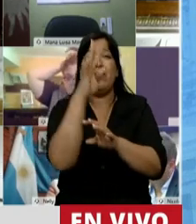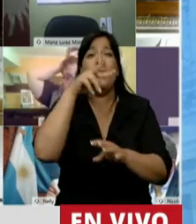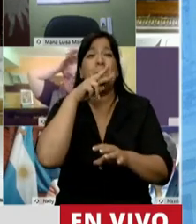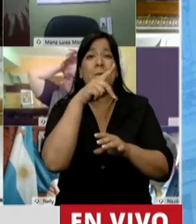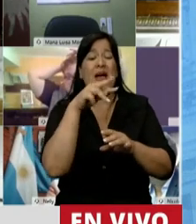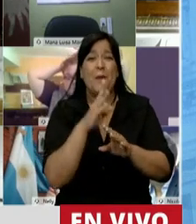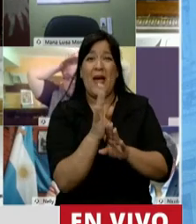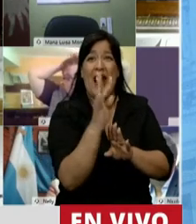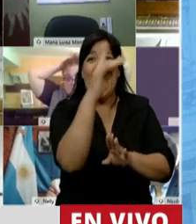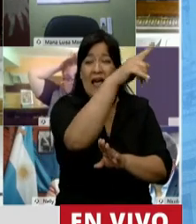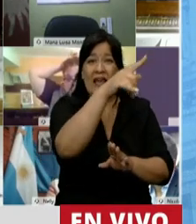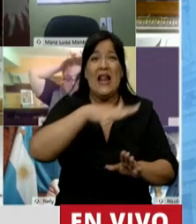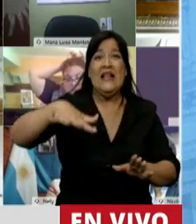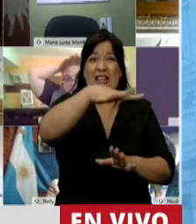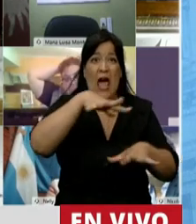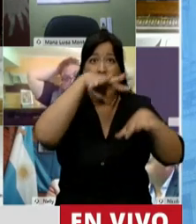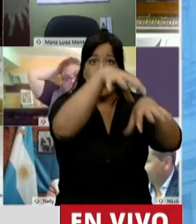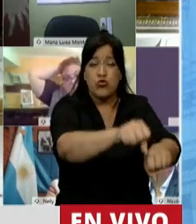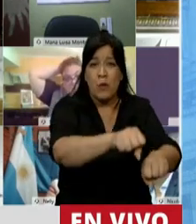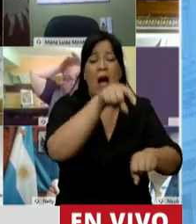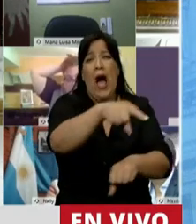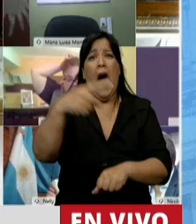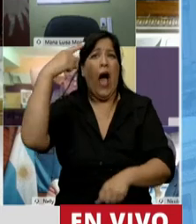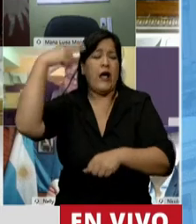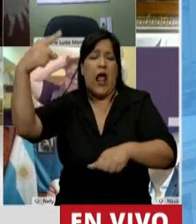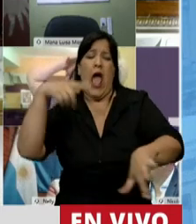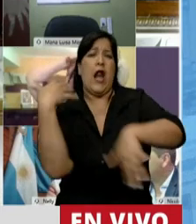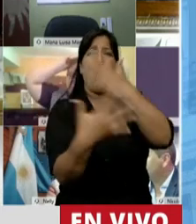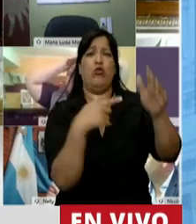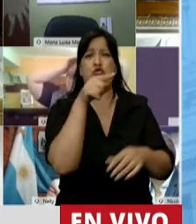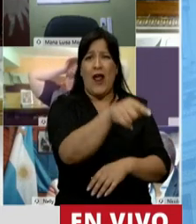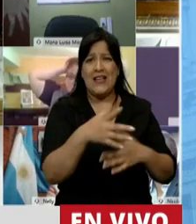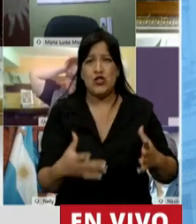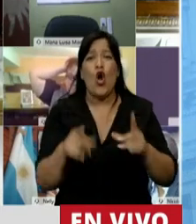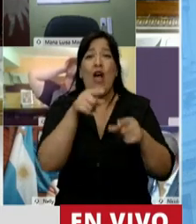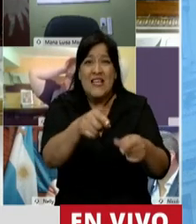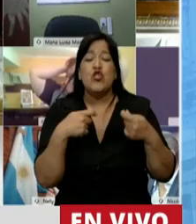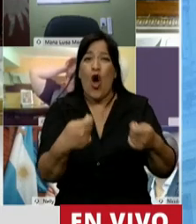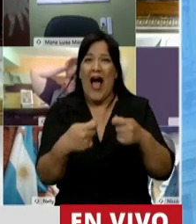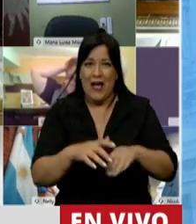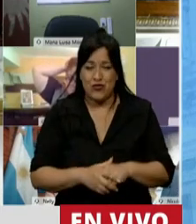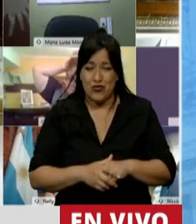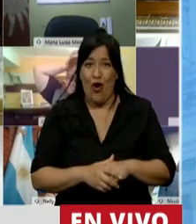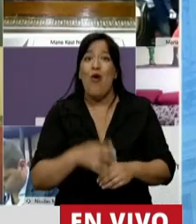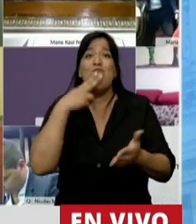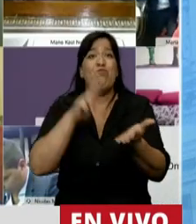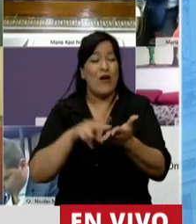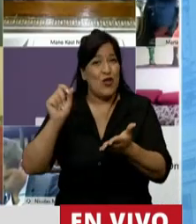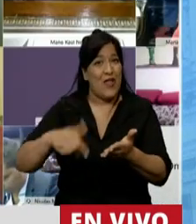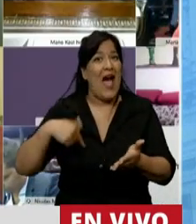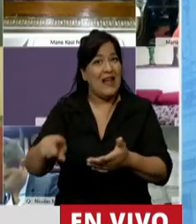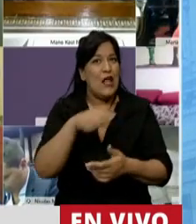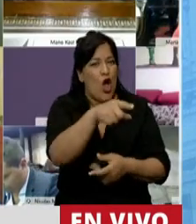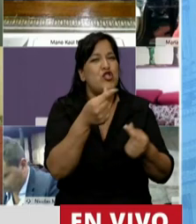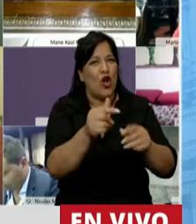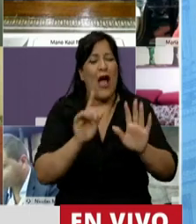tilo, en tierras usurpadas, creen hacer la gran revolución. Eso le cuesta plata a los impuestos de los argentinos.